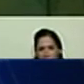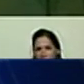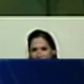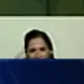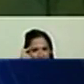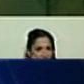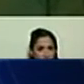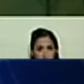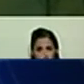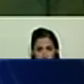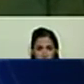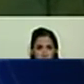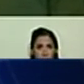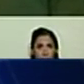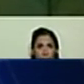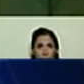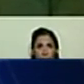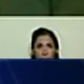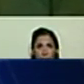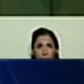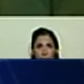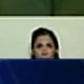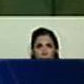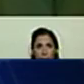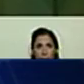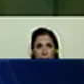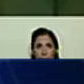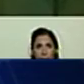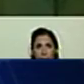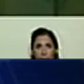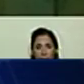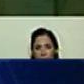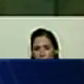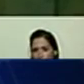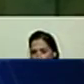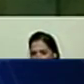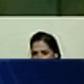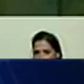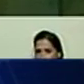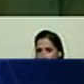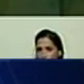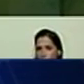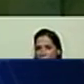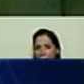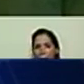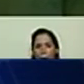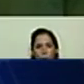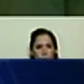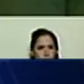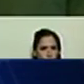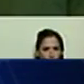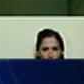año con la agrupación de algunos gobiernos